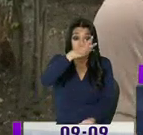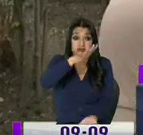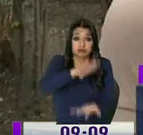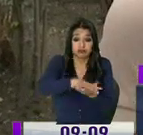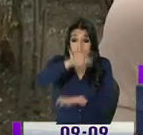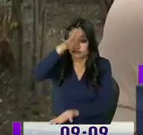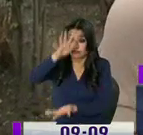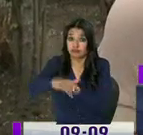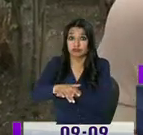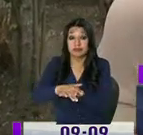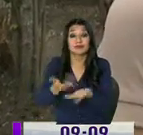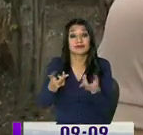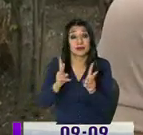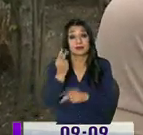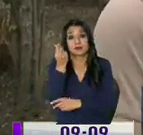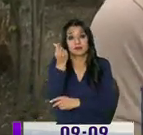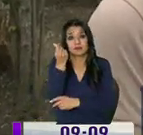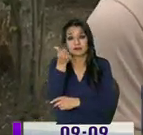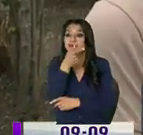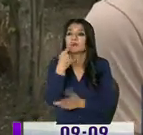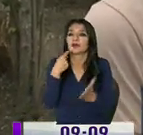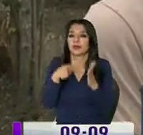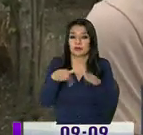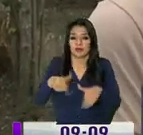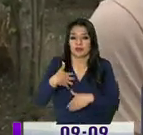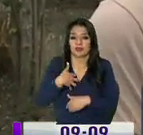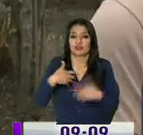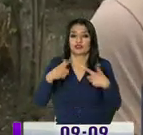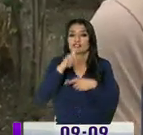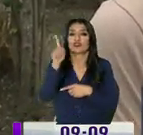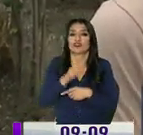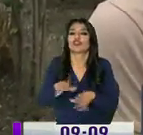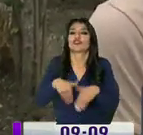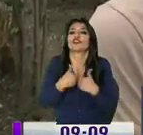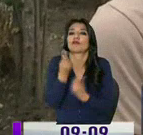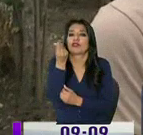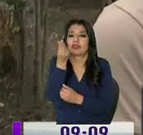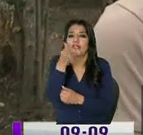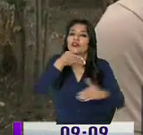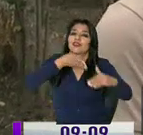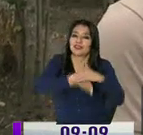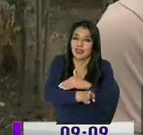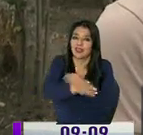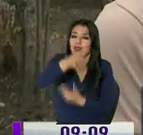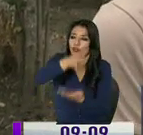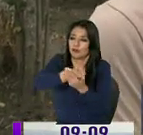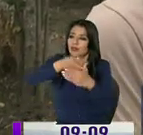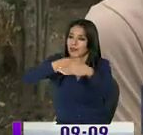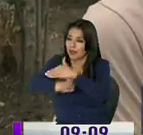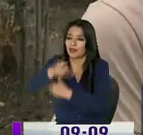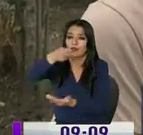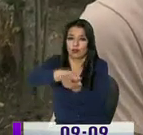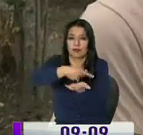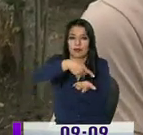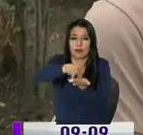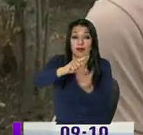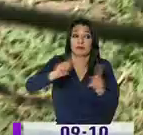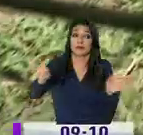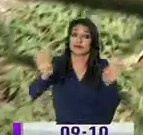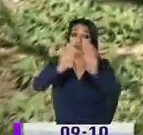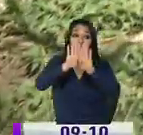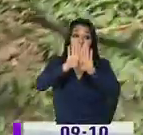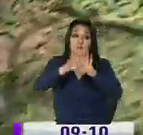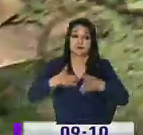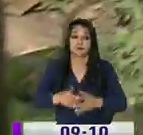es otra preocupación económica porque el zoológico se sostiene por las entradas de los visitantes y hemos tenido que cerrar el zoológico. Lo